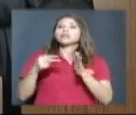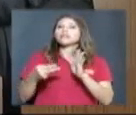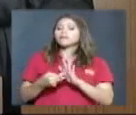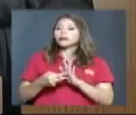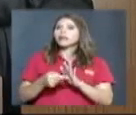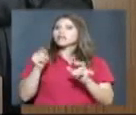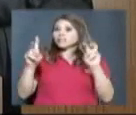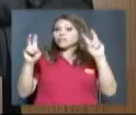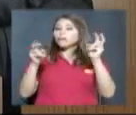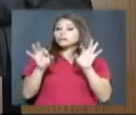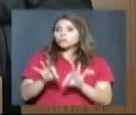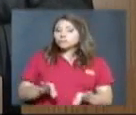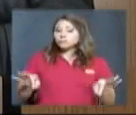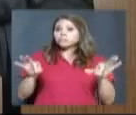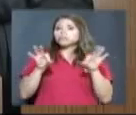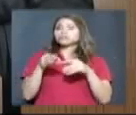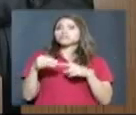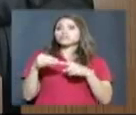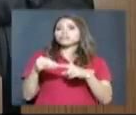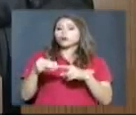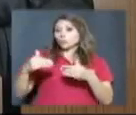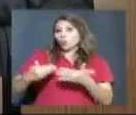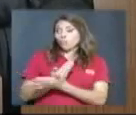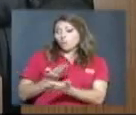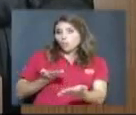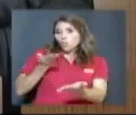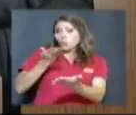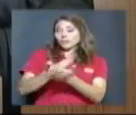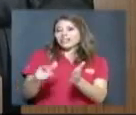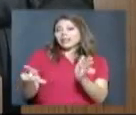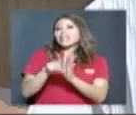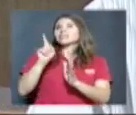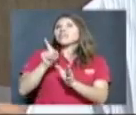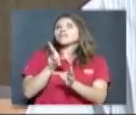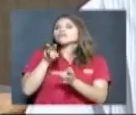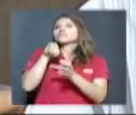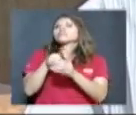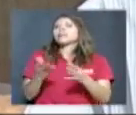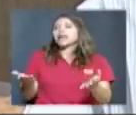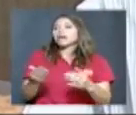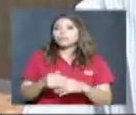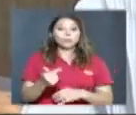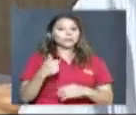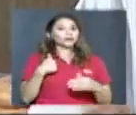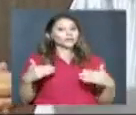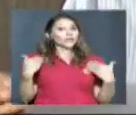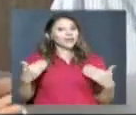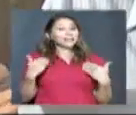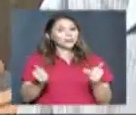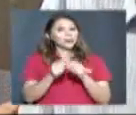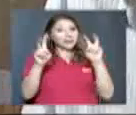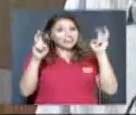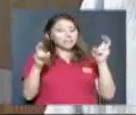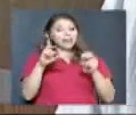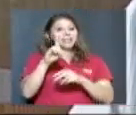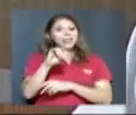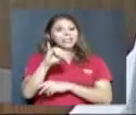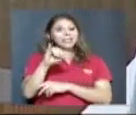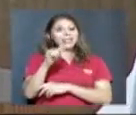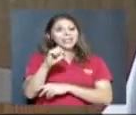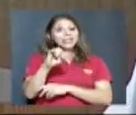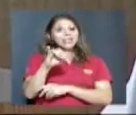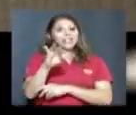fundamental. ¿Qué es lo que debe contener la nueva propuesta? Pues yo estoy feliz con el tema de la digitalización, ¿verdad? Realmente desde que estamos en esto me parece que